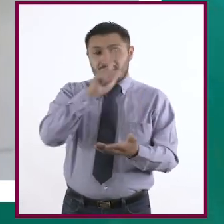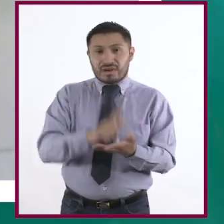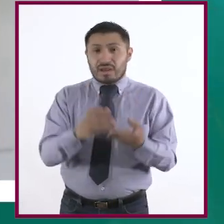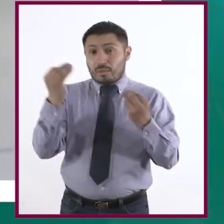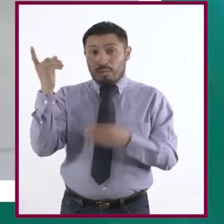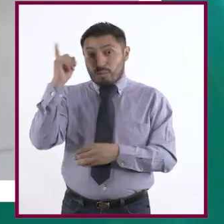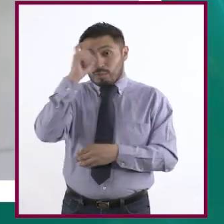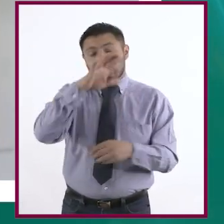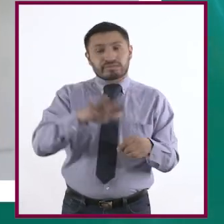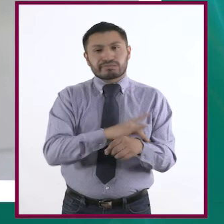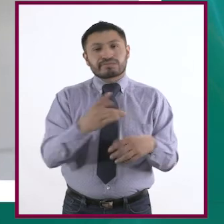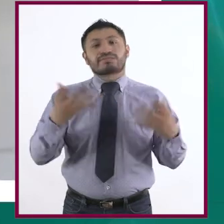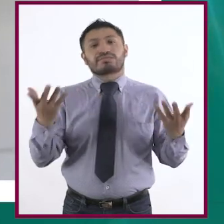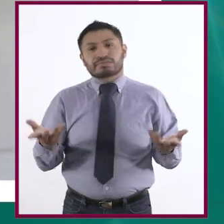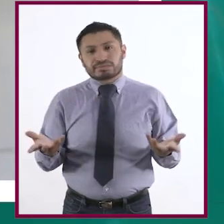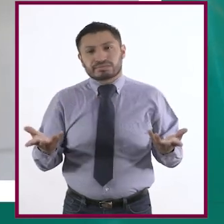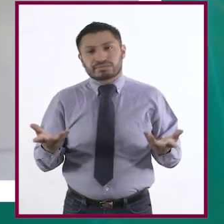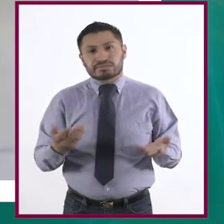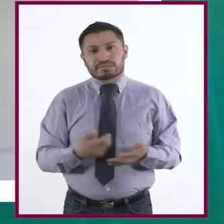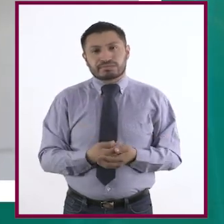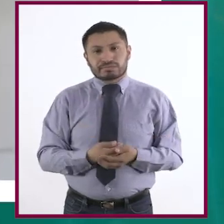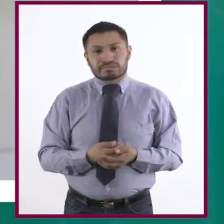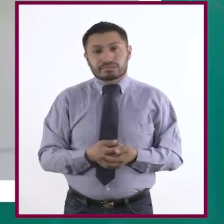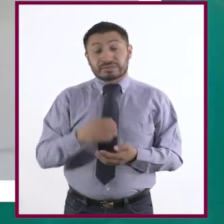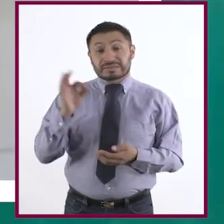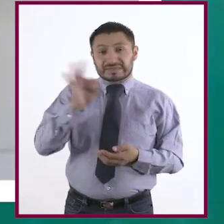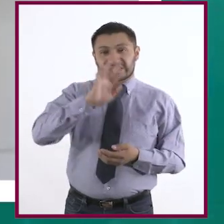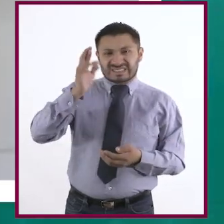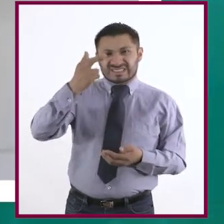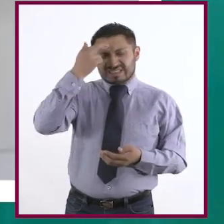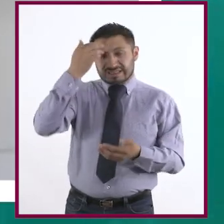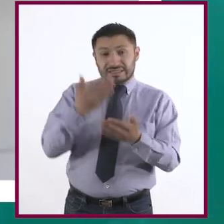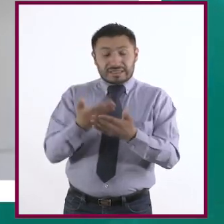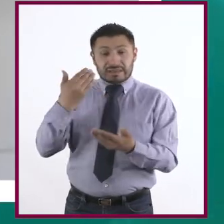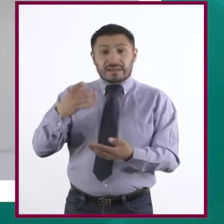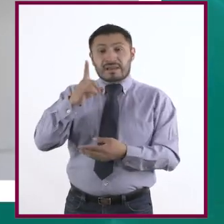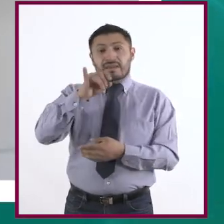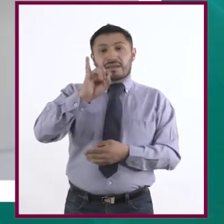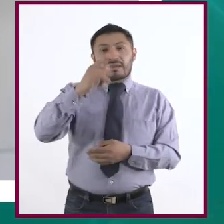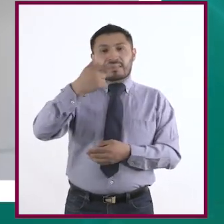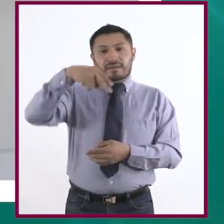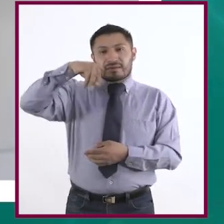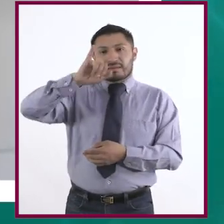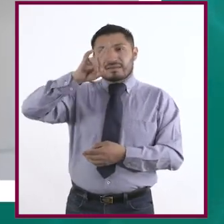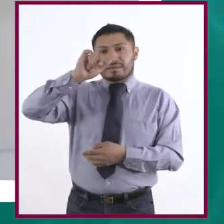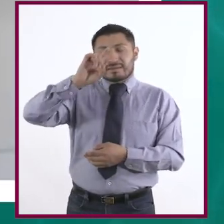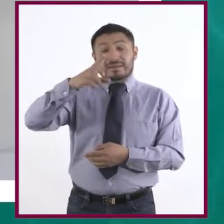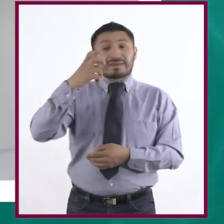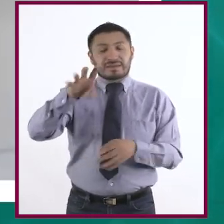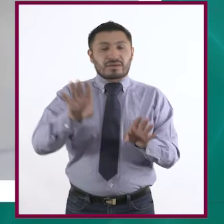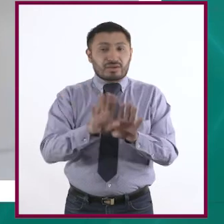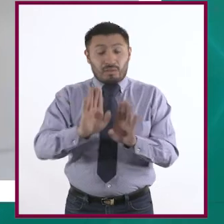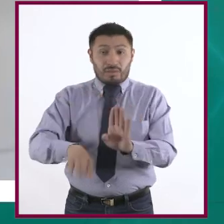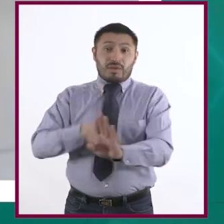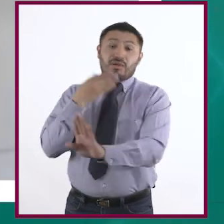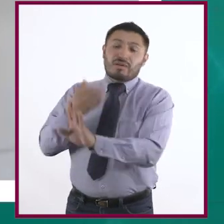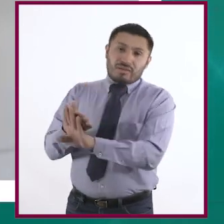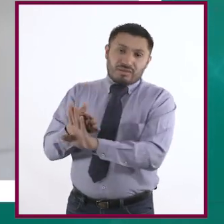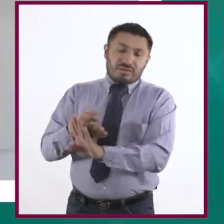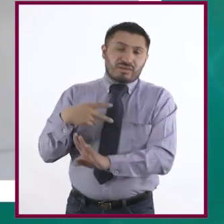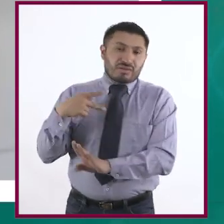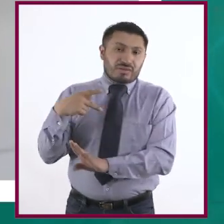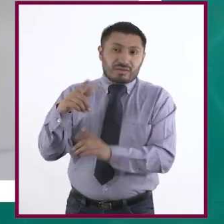complicado, porque si regresamos a la cuestión de dignidad, ¿se atentó contra la dignidad de estas niñas? ¿Sí o